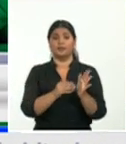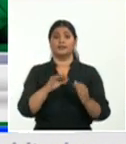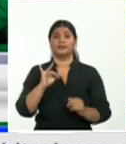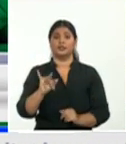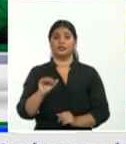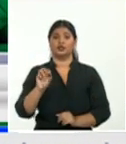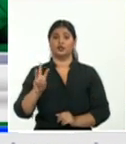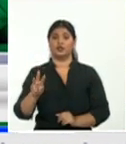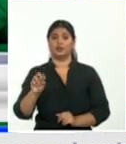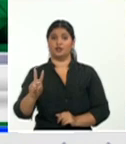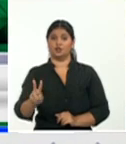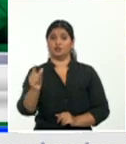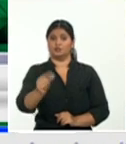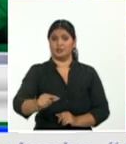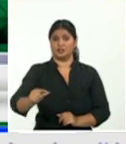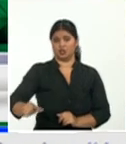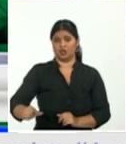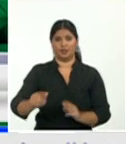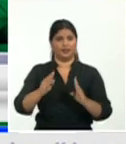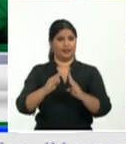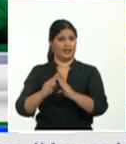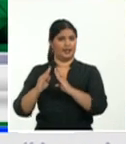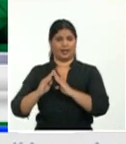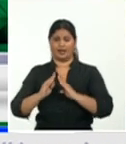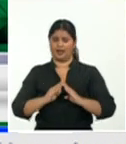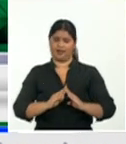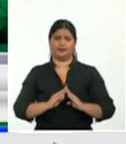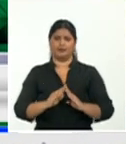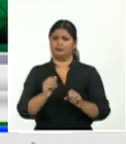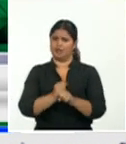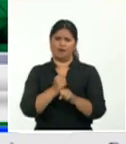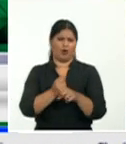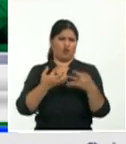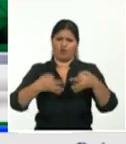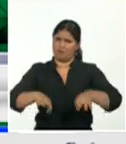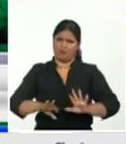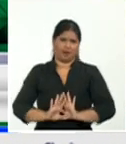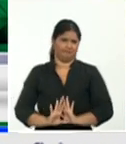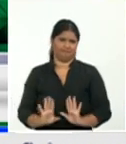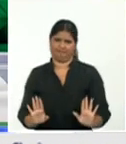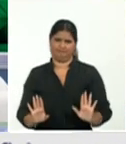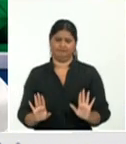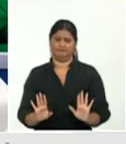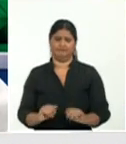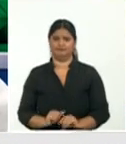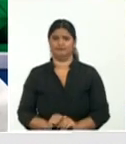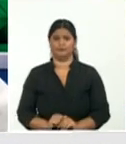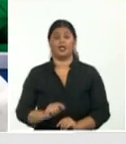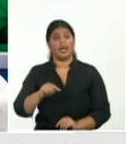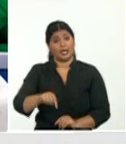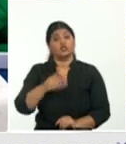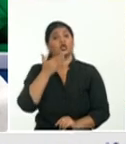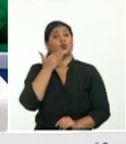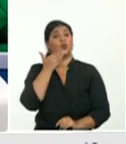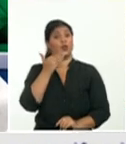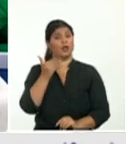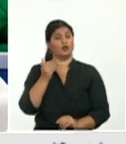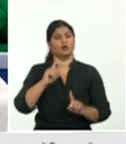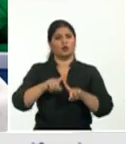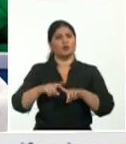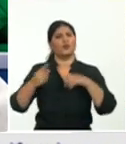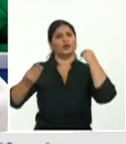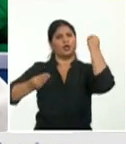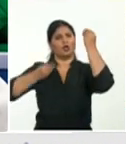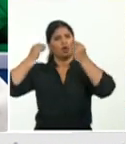148.732. Eso es positivo, fíjense. Y si ustedes se ponen a analizar con los porcientos de recuperación en el